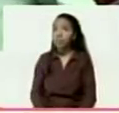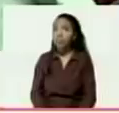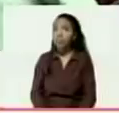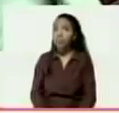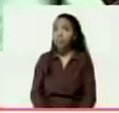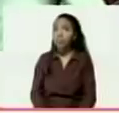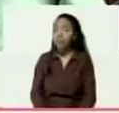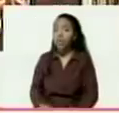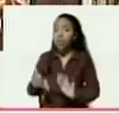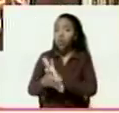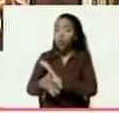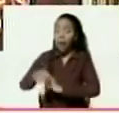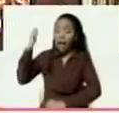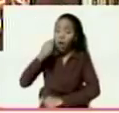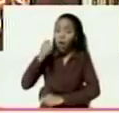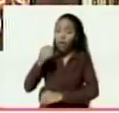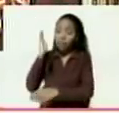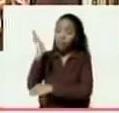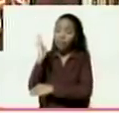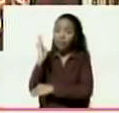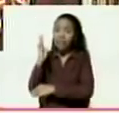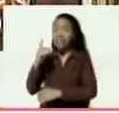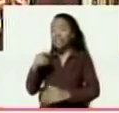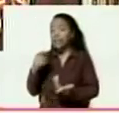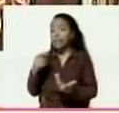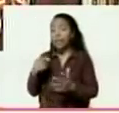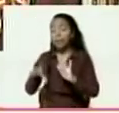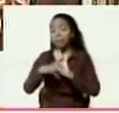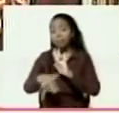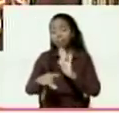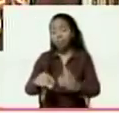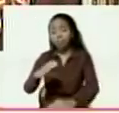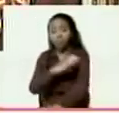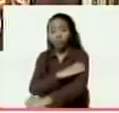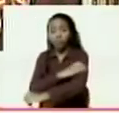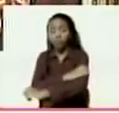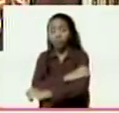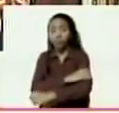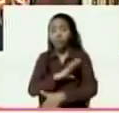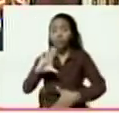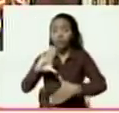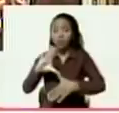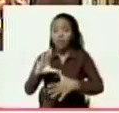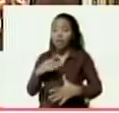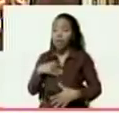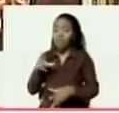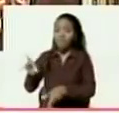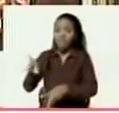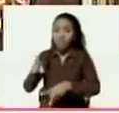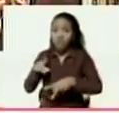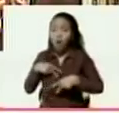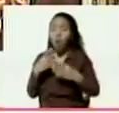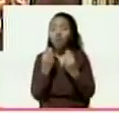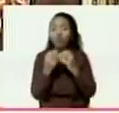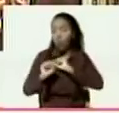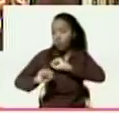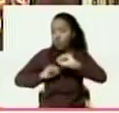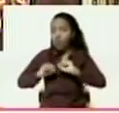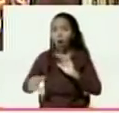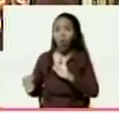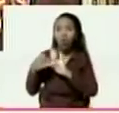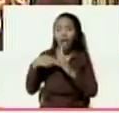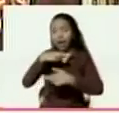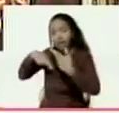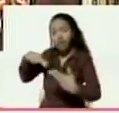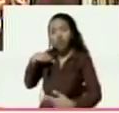sobre la Corte Penal, bueno, la derecha extremista del continente ha tomado muchas acciones contra la revolución